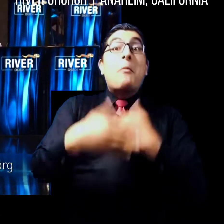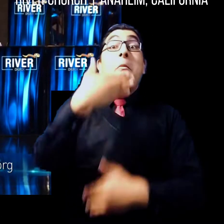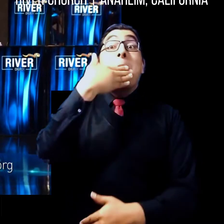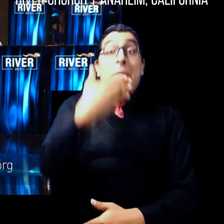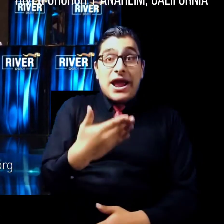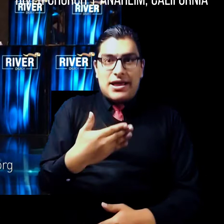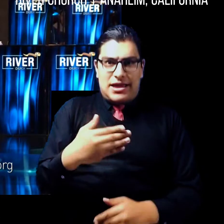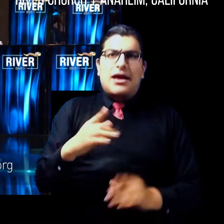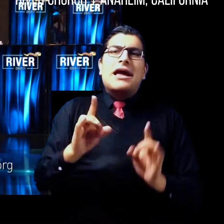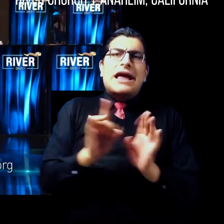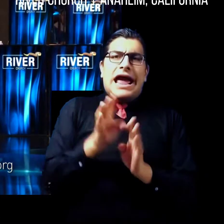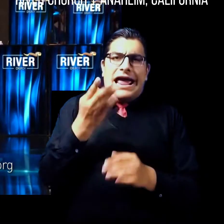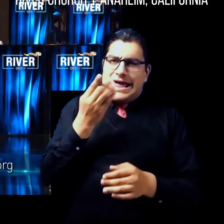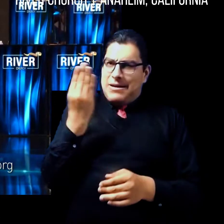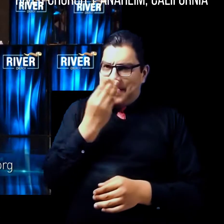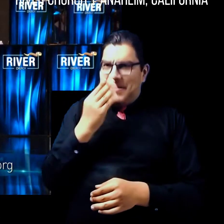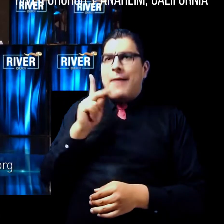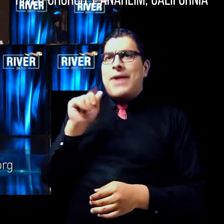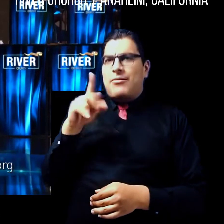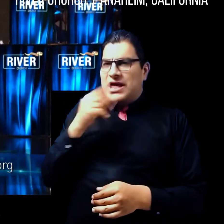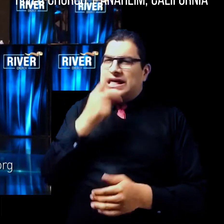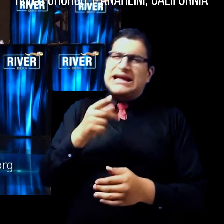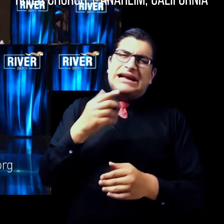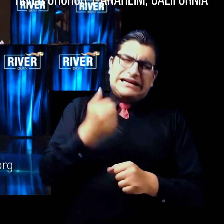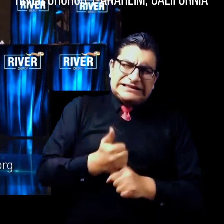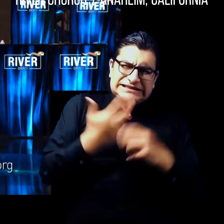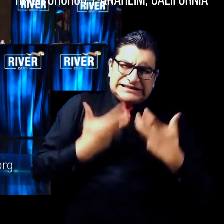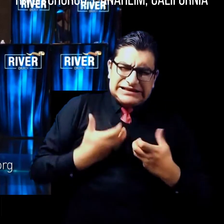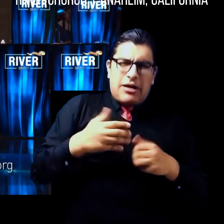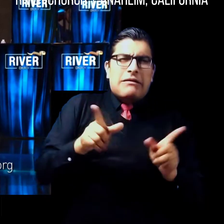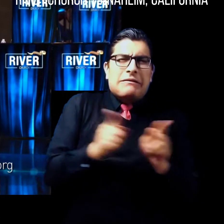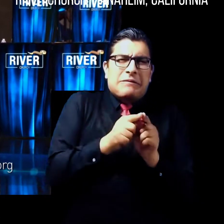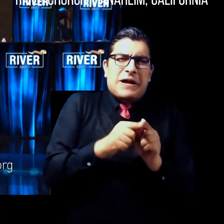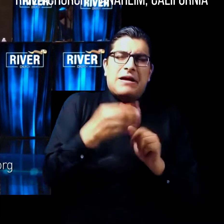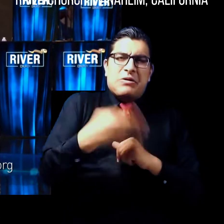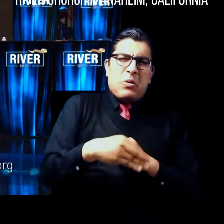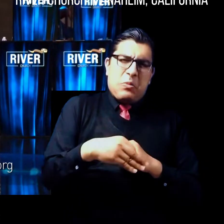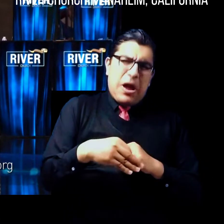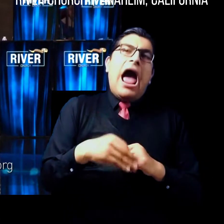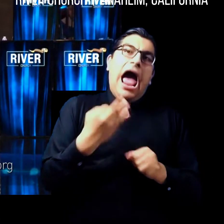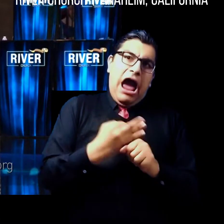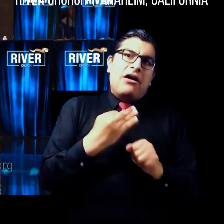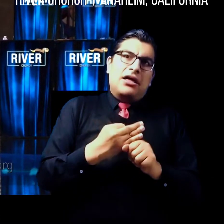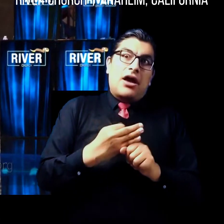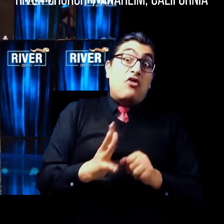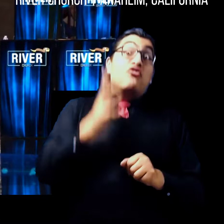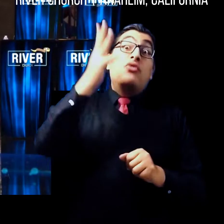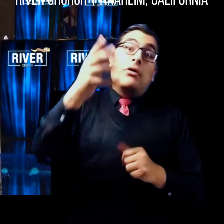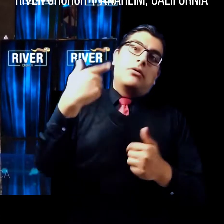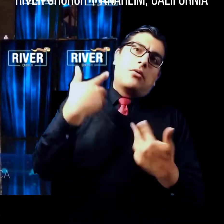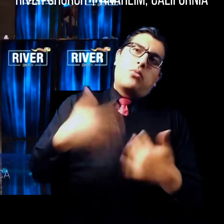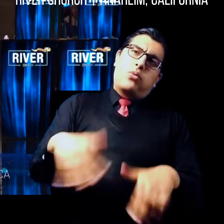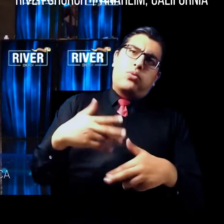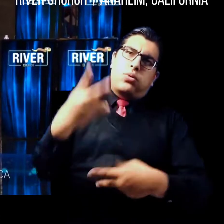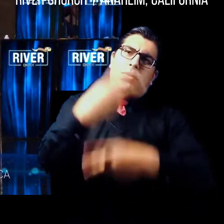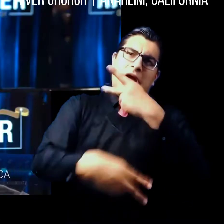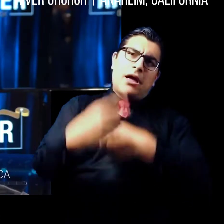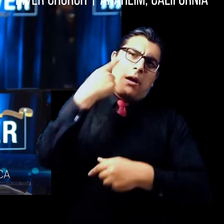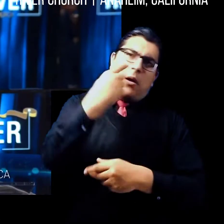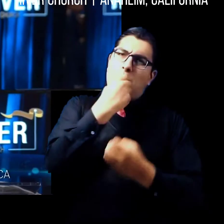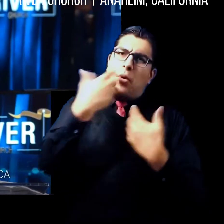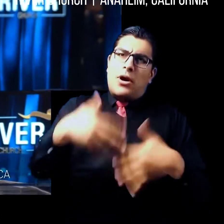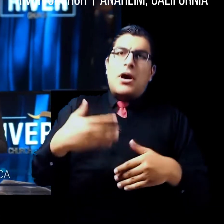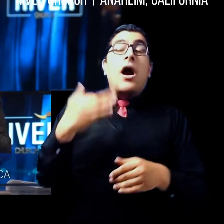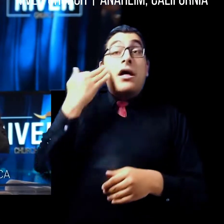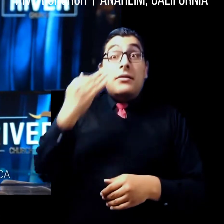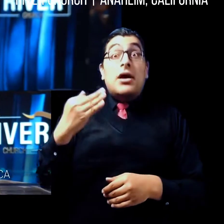leve tribulación momentánea produce un excelente peso de gloria. Esta tribulación momentánea de Pablo está